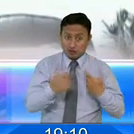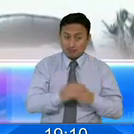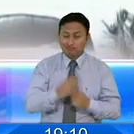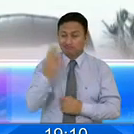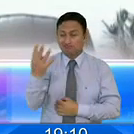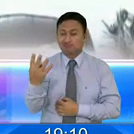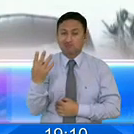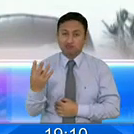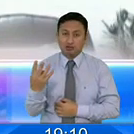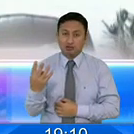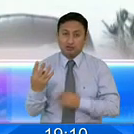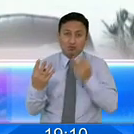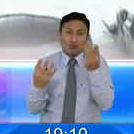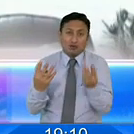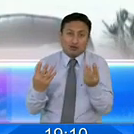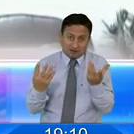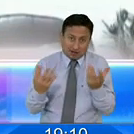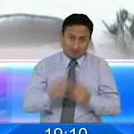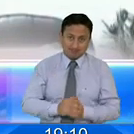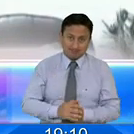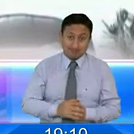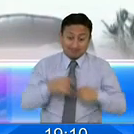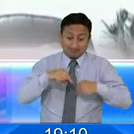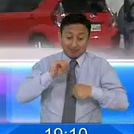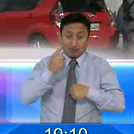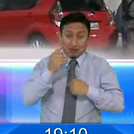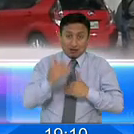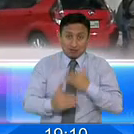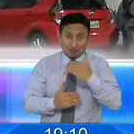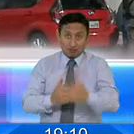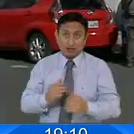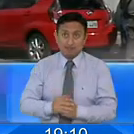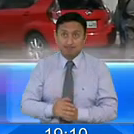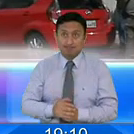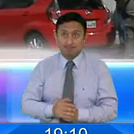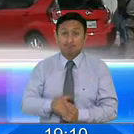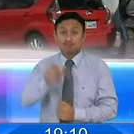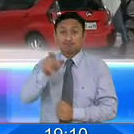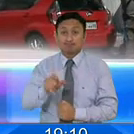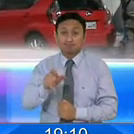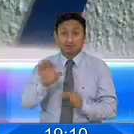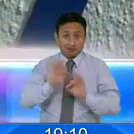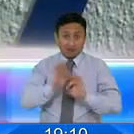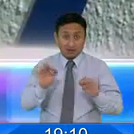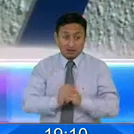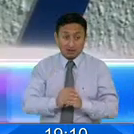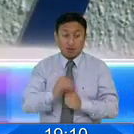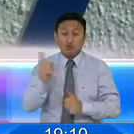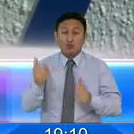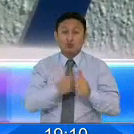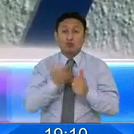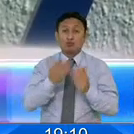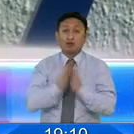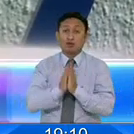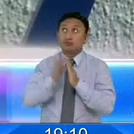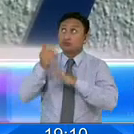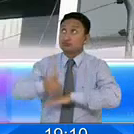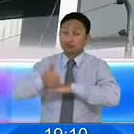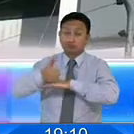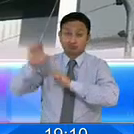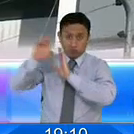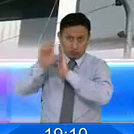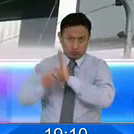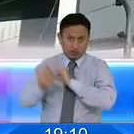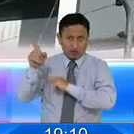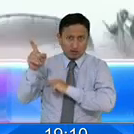poquísimas candidaturas en esta primera instancia. Quienes no fuesen aprobados tienen el último recurso de acudir al Tribunal